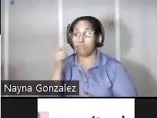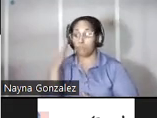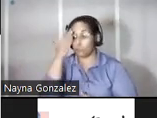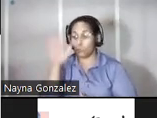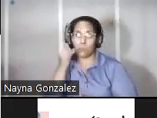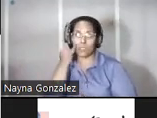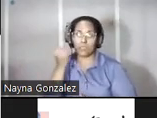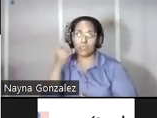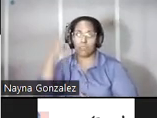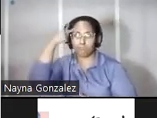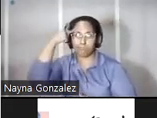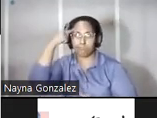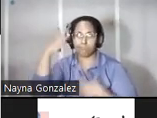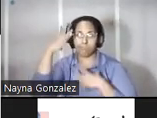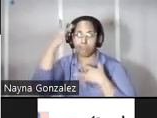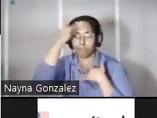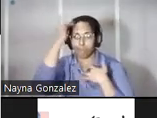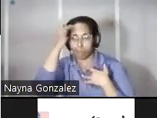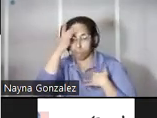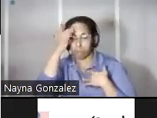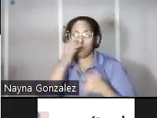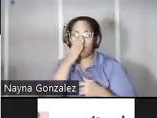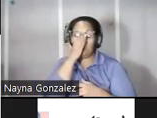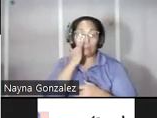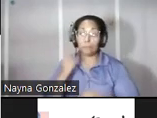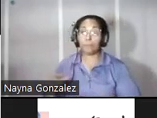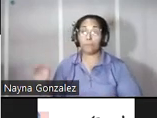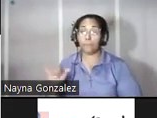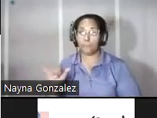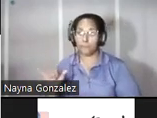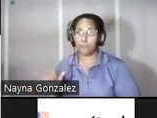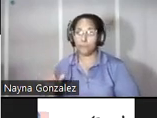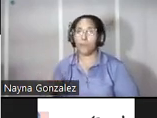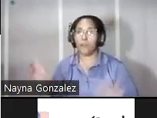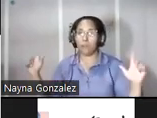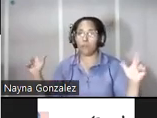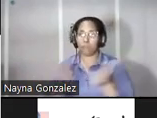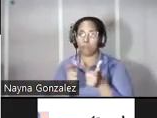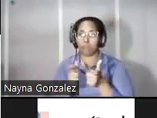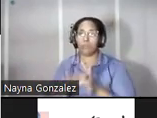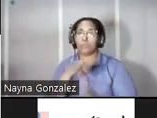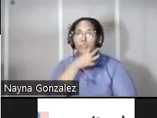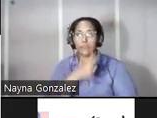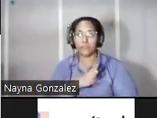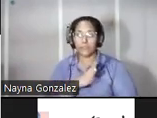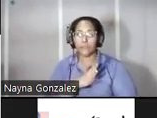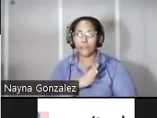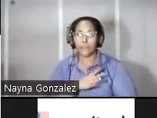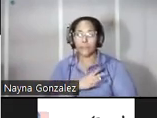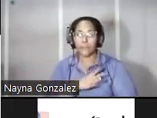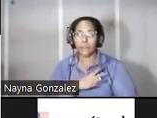alguna condición mental. También se ha indicado una propensión menor de las mujeres